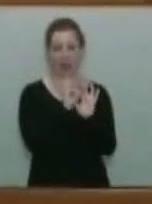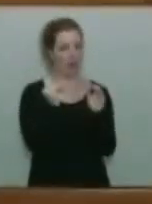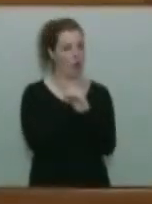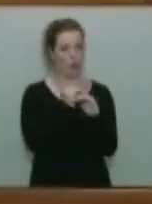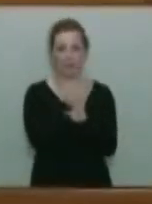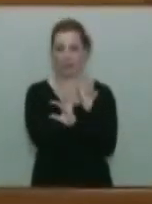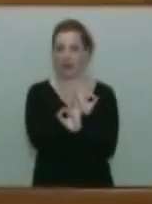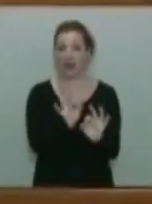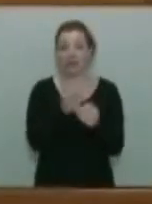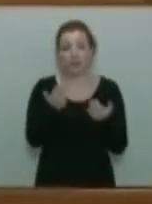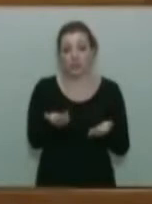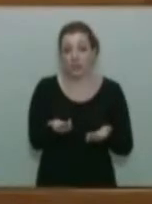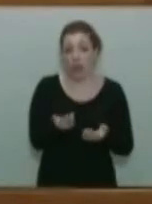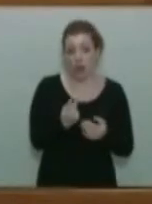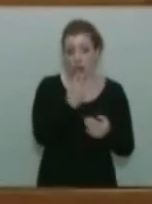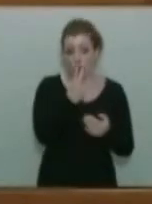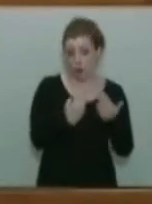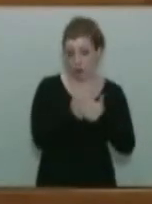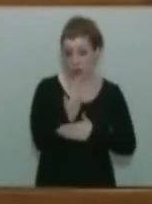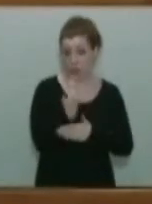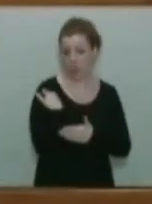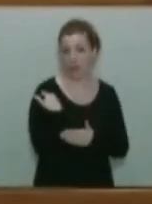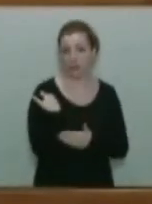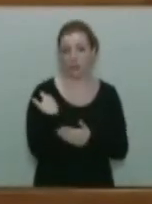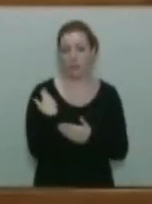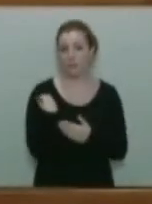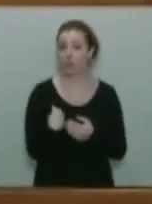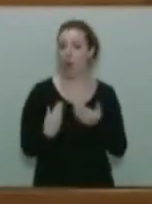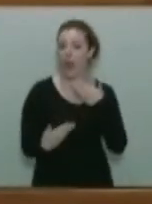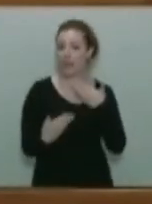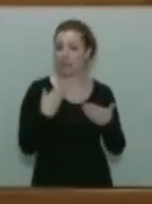sinceramente, hace 2 días, en una entrevista en la